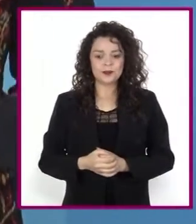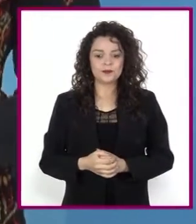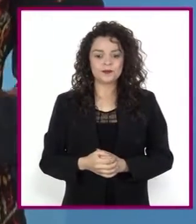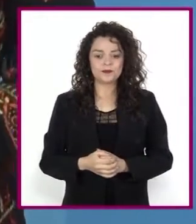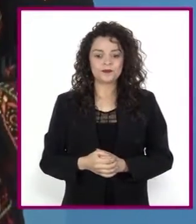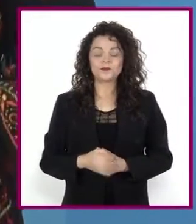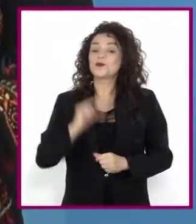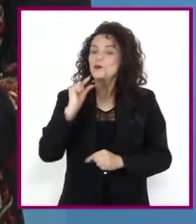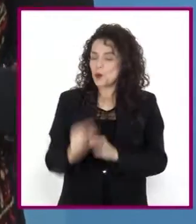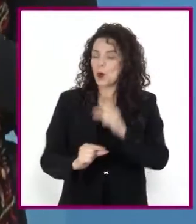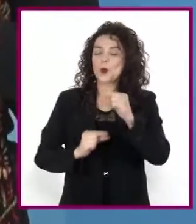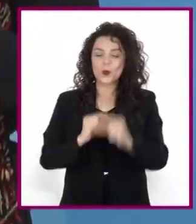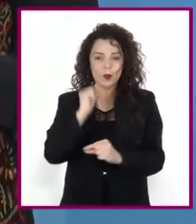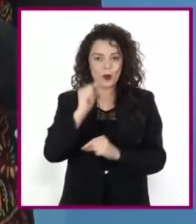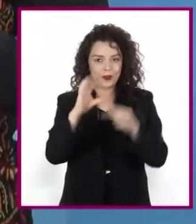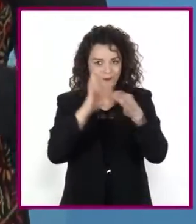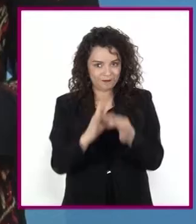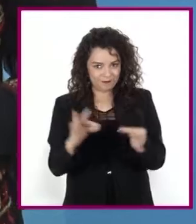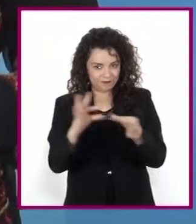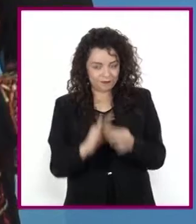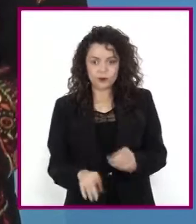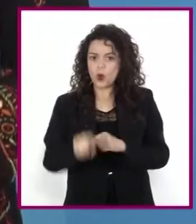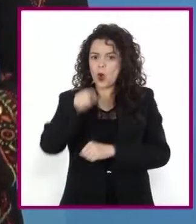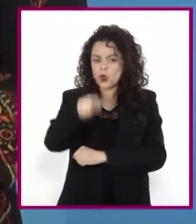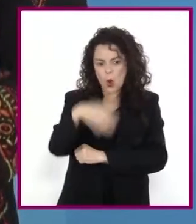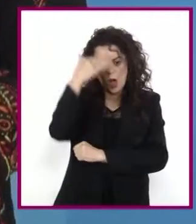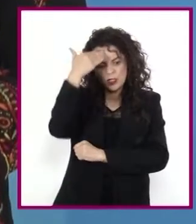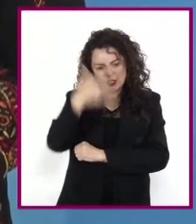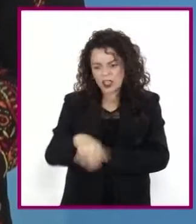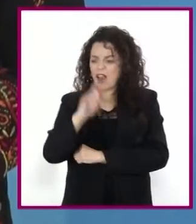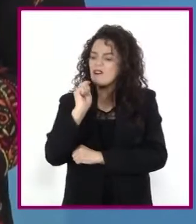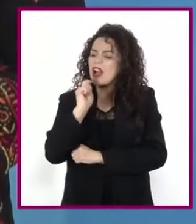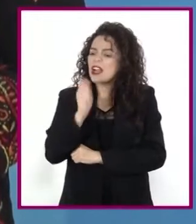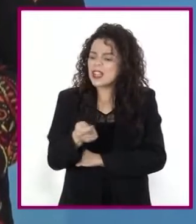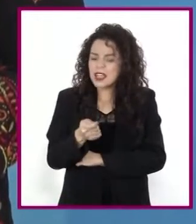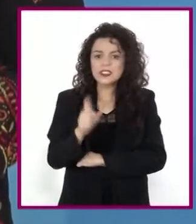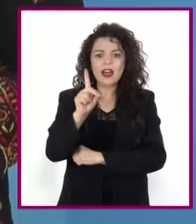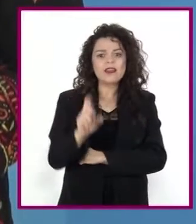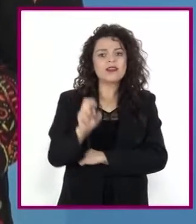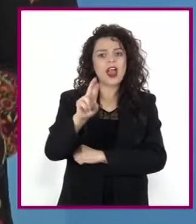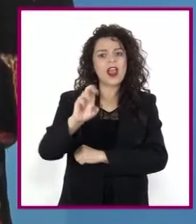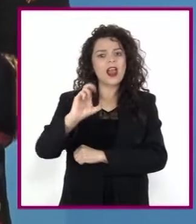Vayamos paso a paso. ¿Saben ustedes qué es el derecho?